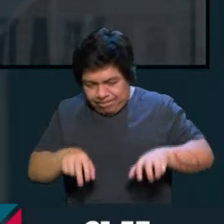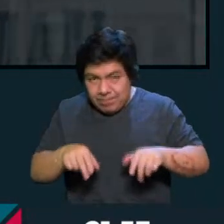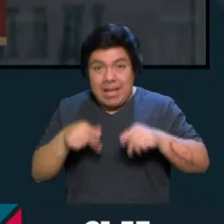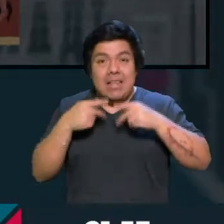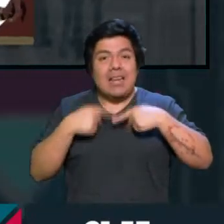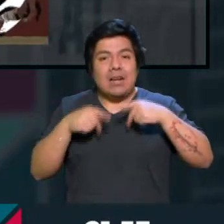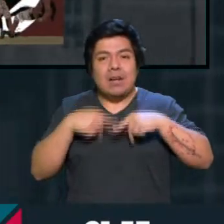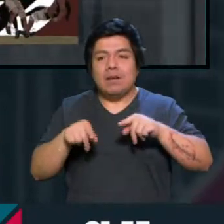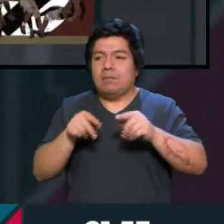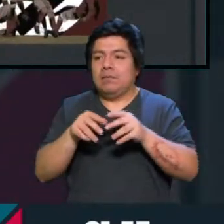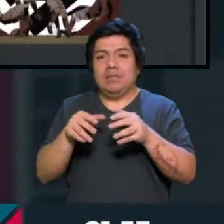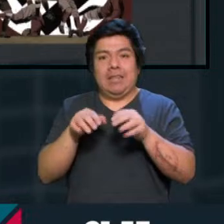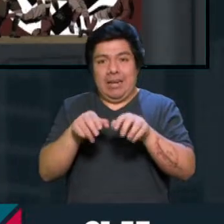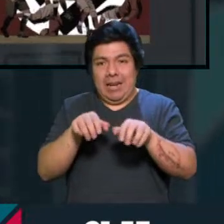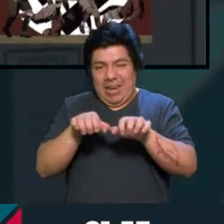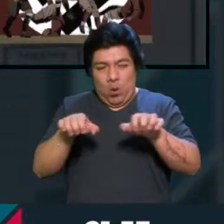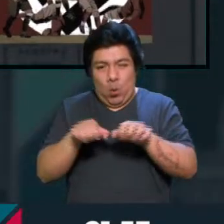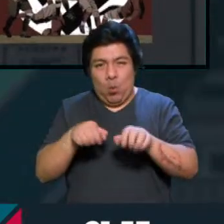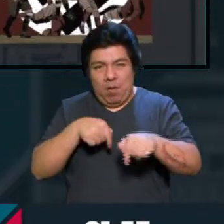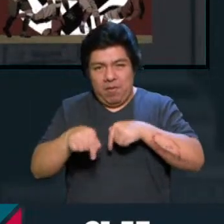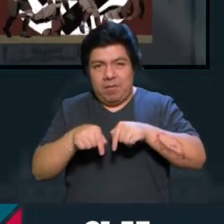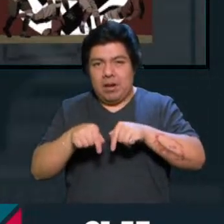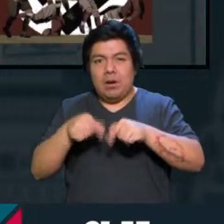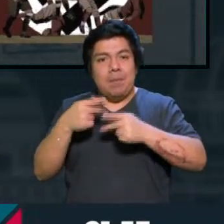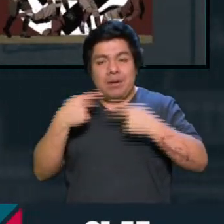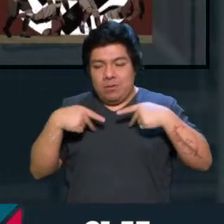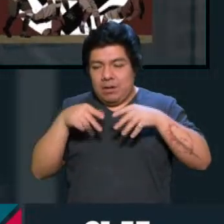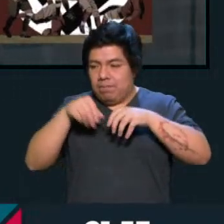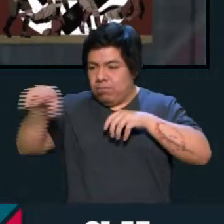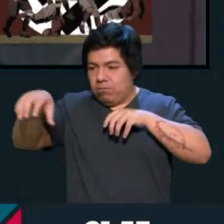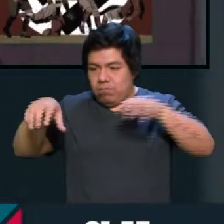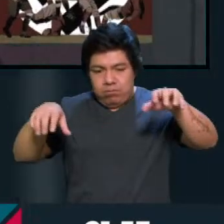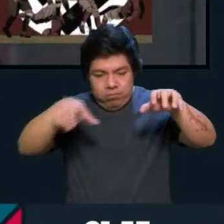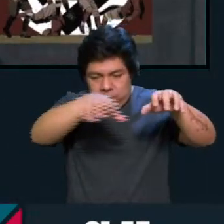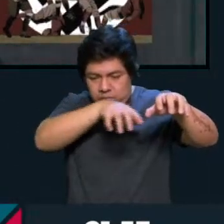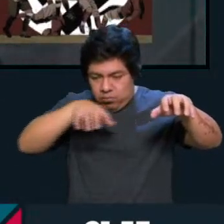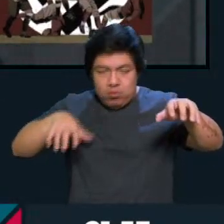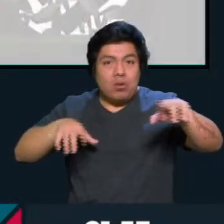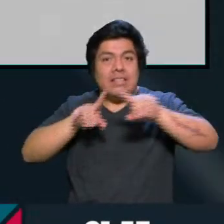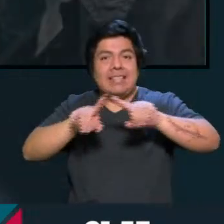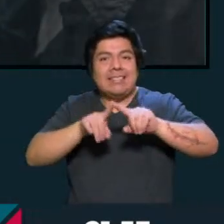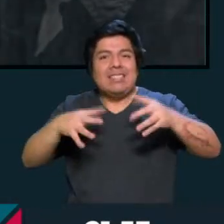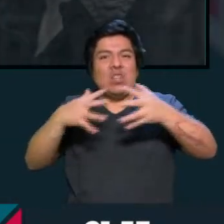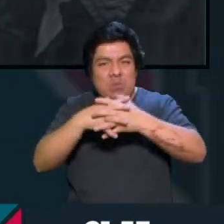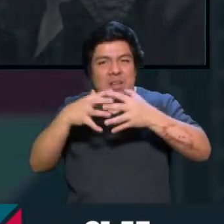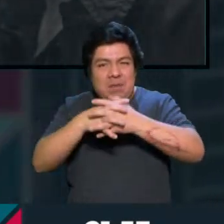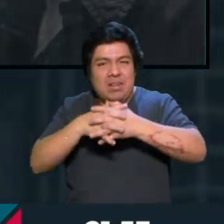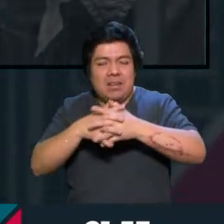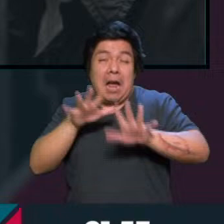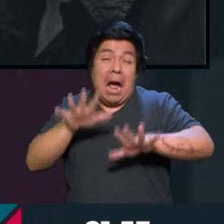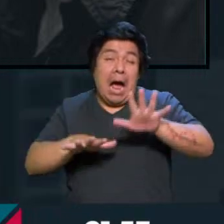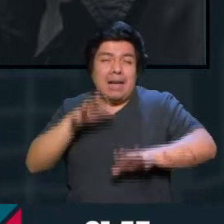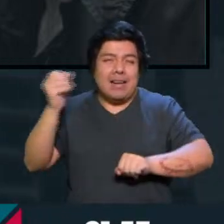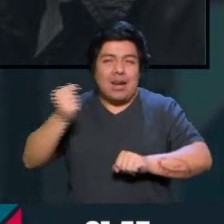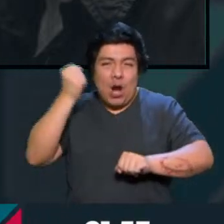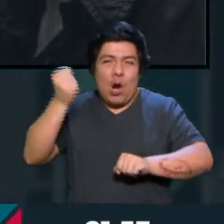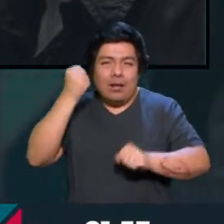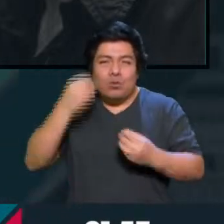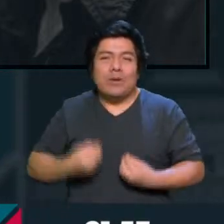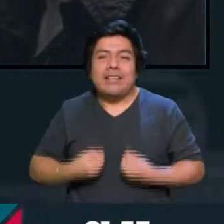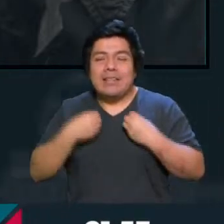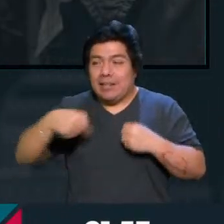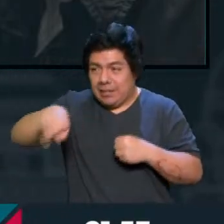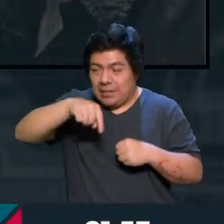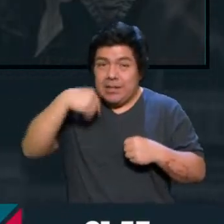dar a distintos campos de concentración y luego, por azares de la vida y lucha por la sobrevivencia de